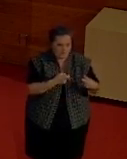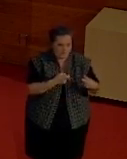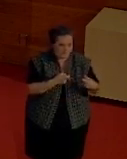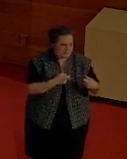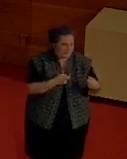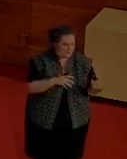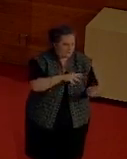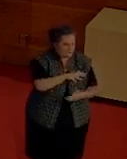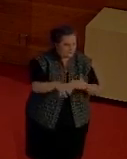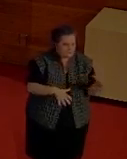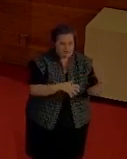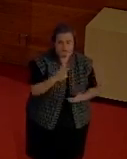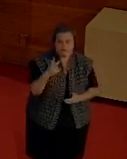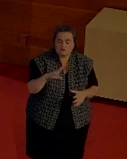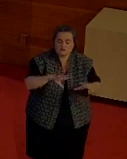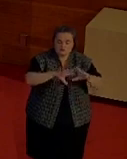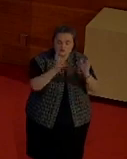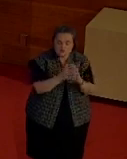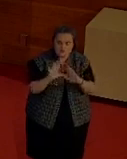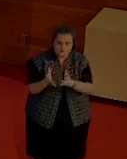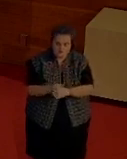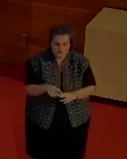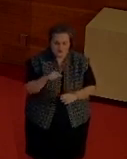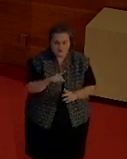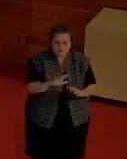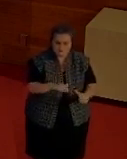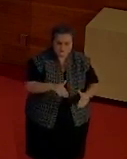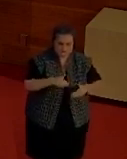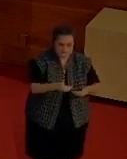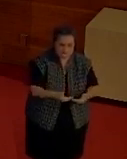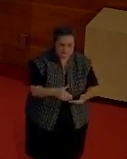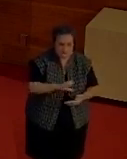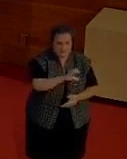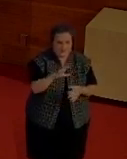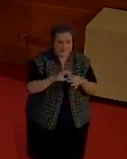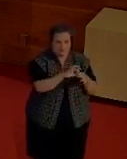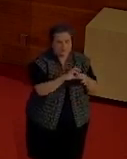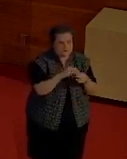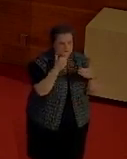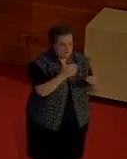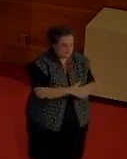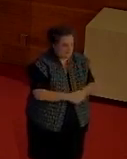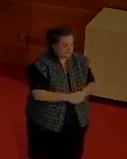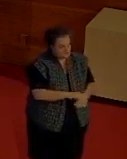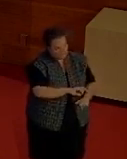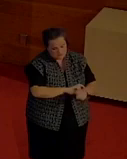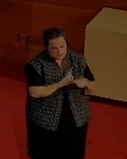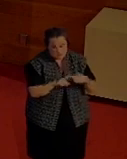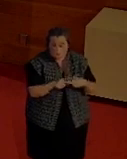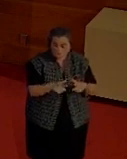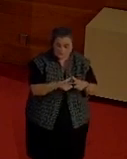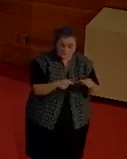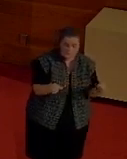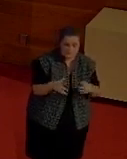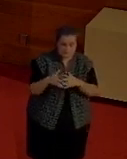dos guerras mundiales Pues eso se superó mediante la Unión Europea Esos son los caminos segundo Japón y